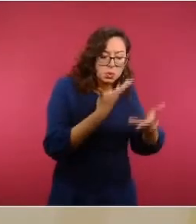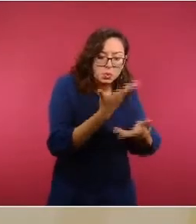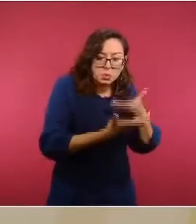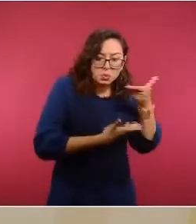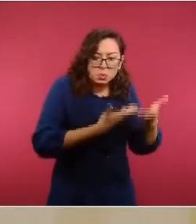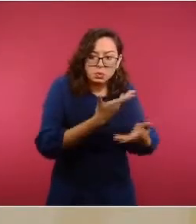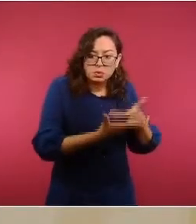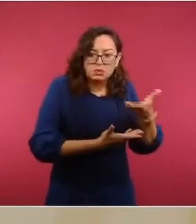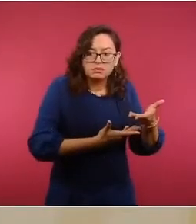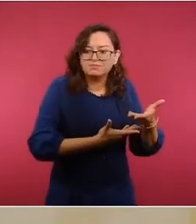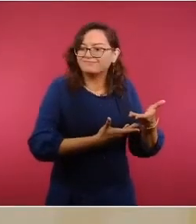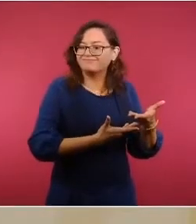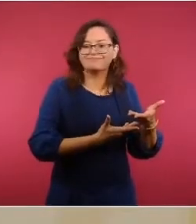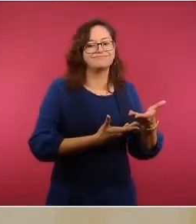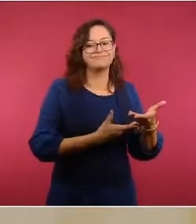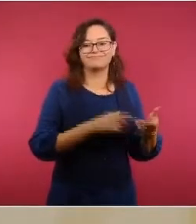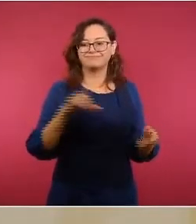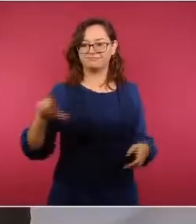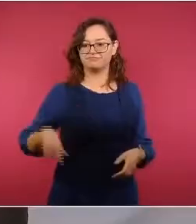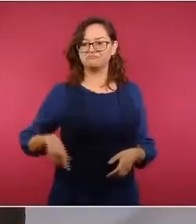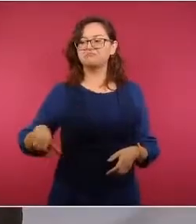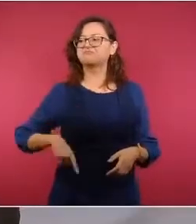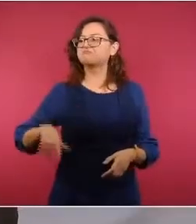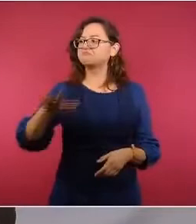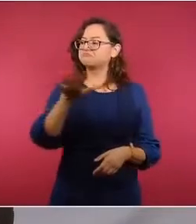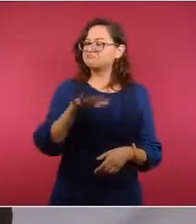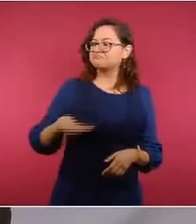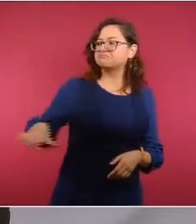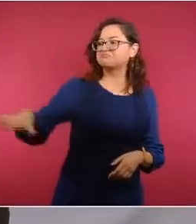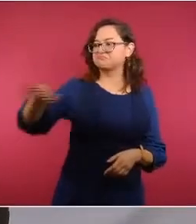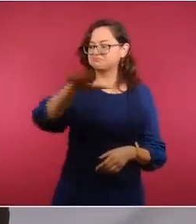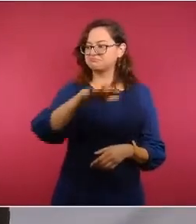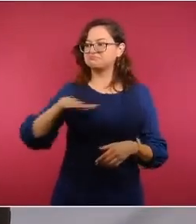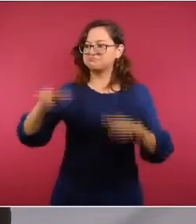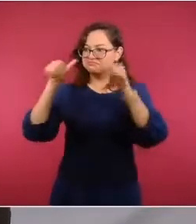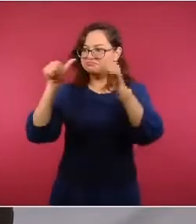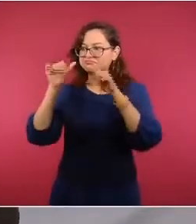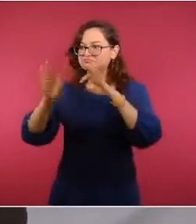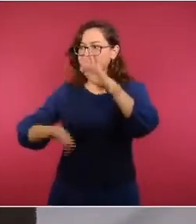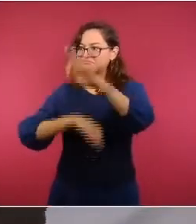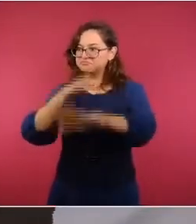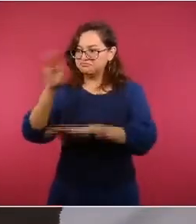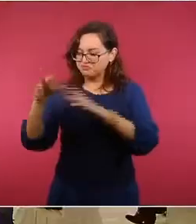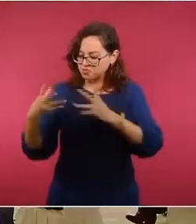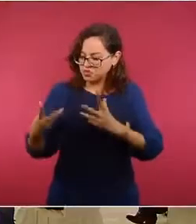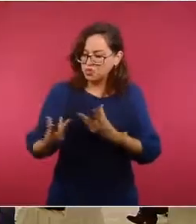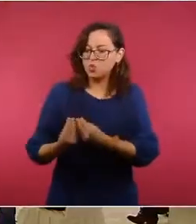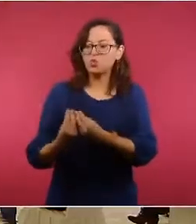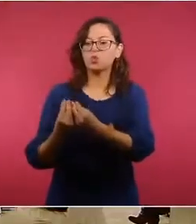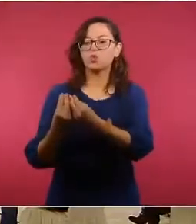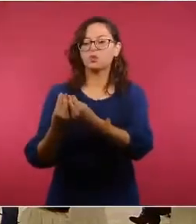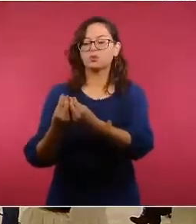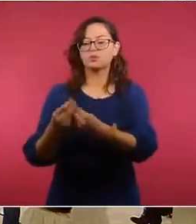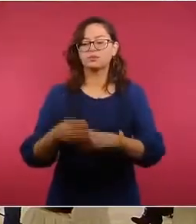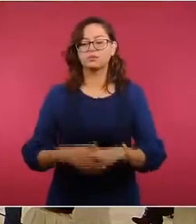es un gobierno del pueblo, para el pueblo y con el pueblo. Este avión es un ejemplo